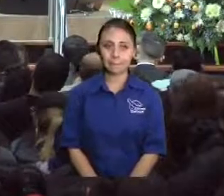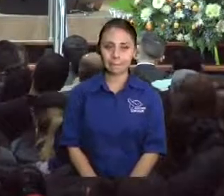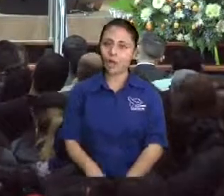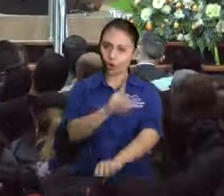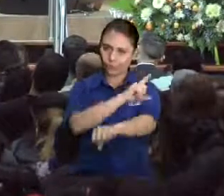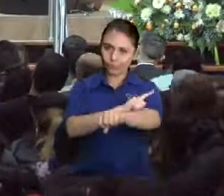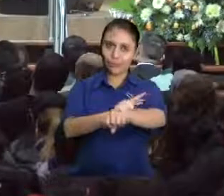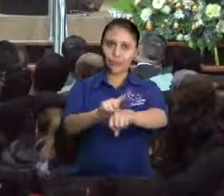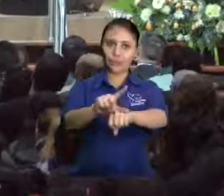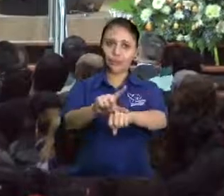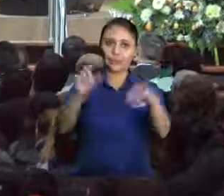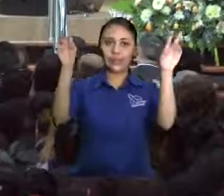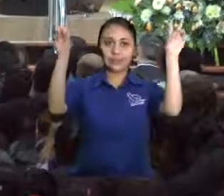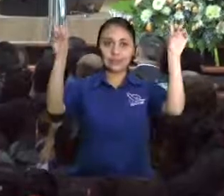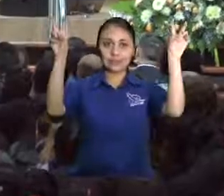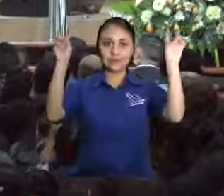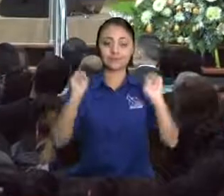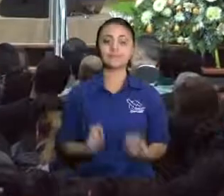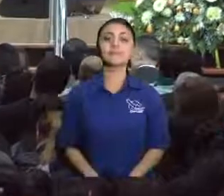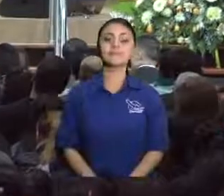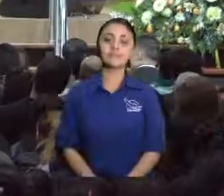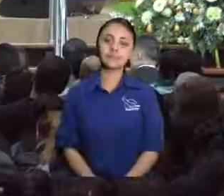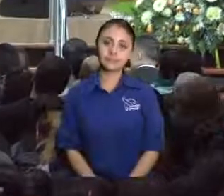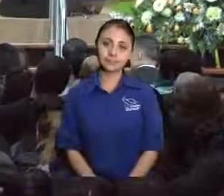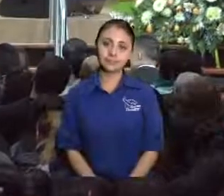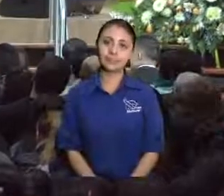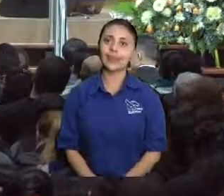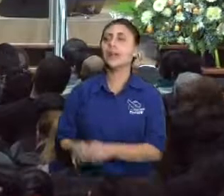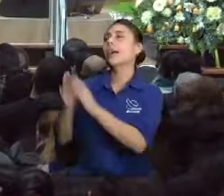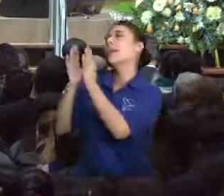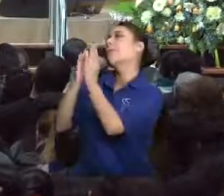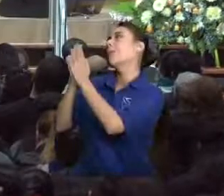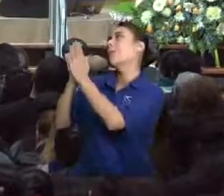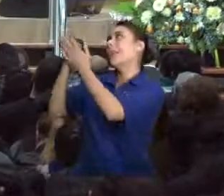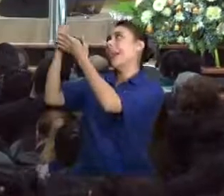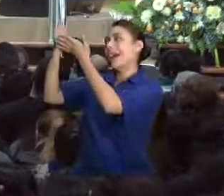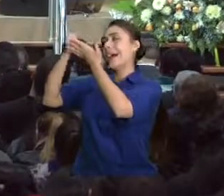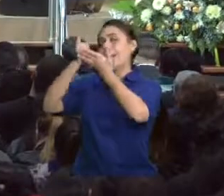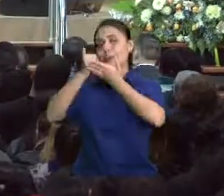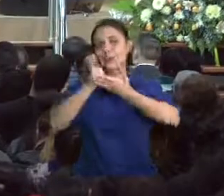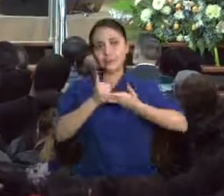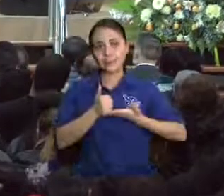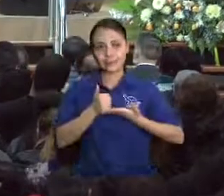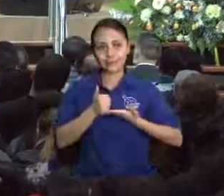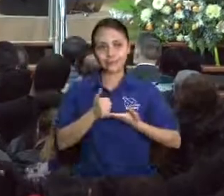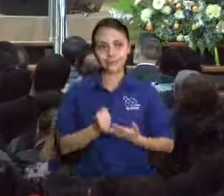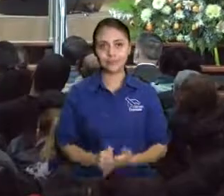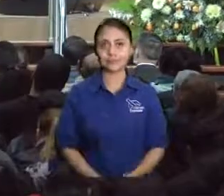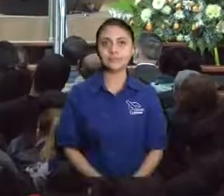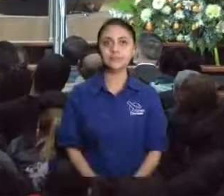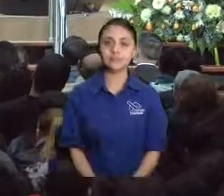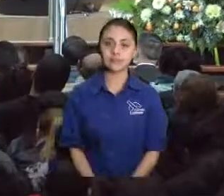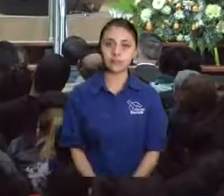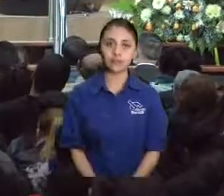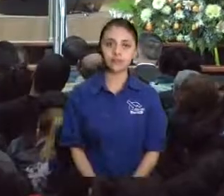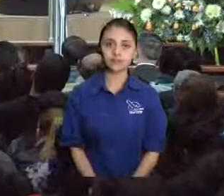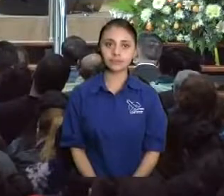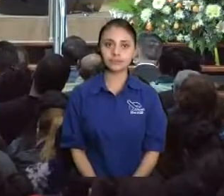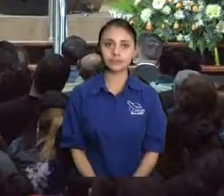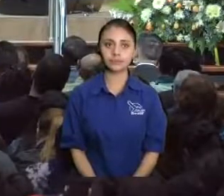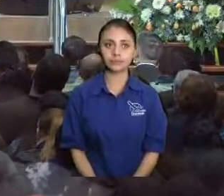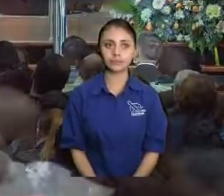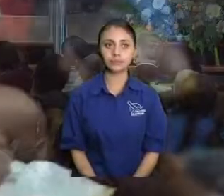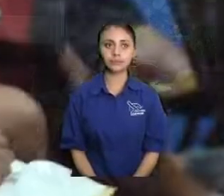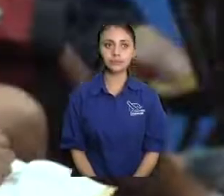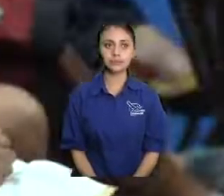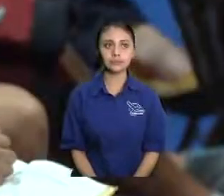Pero sigamos acá. Padre Santo, ayúdanos, por favor, porque yo tengo que continuar, tengo que llegar, vamos a ver,